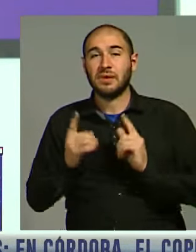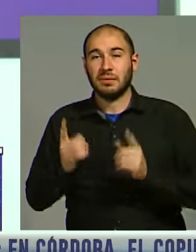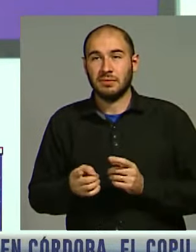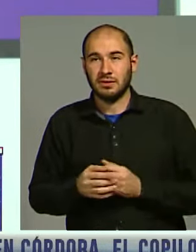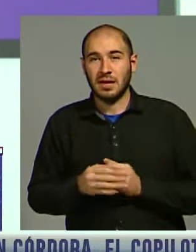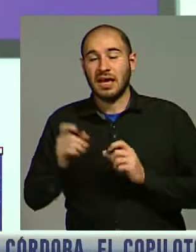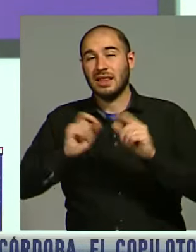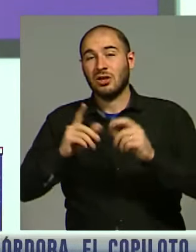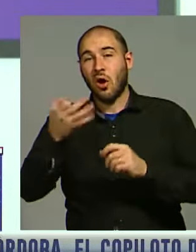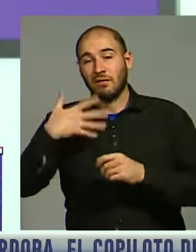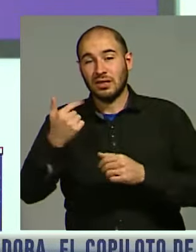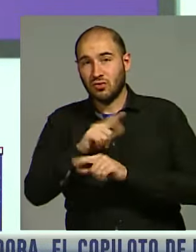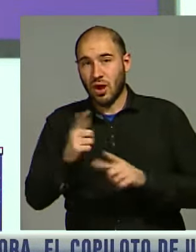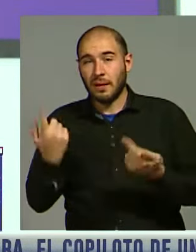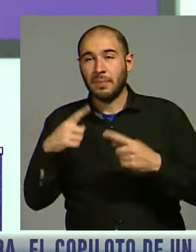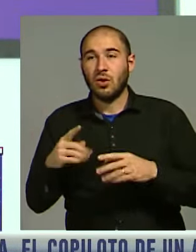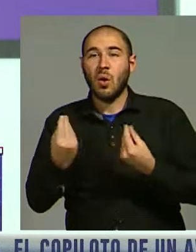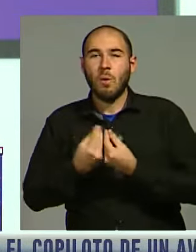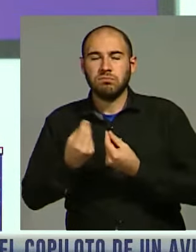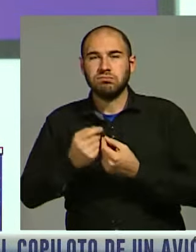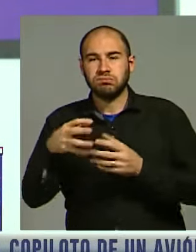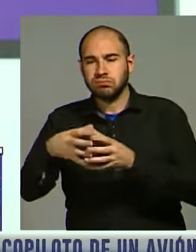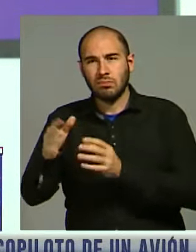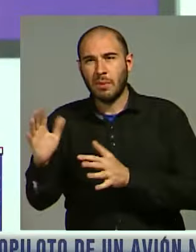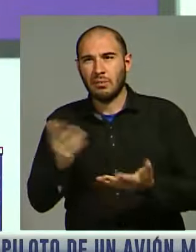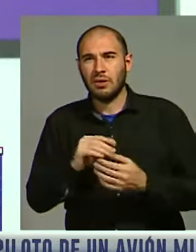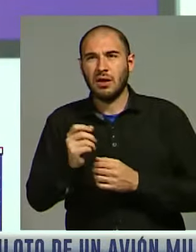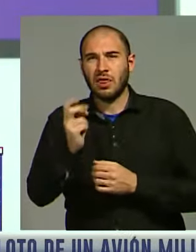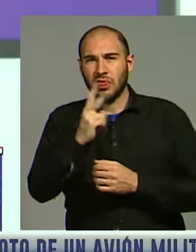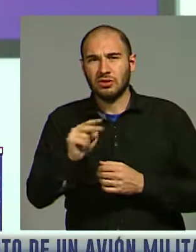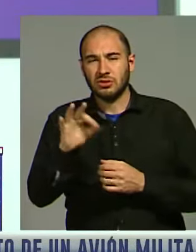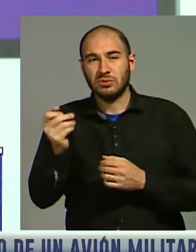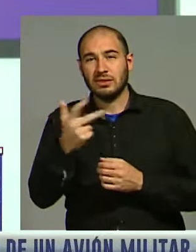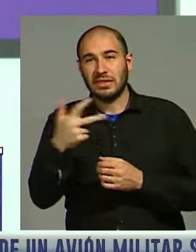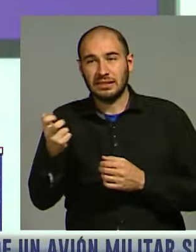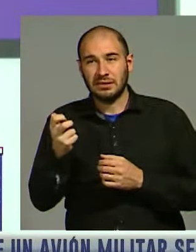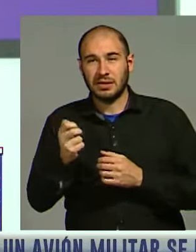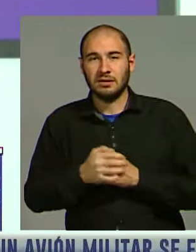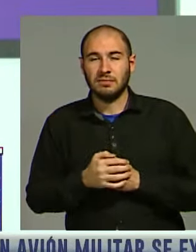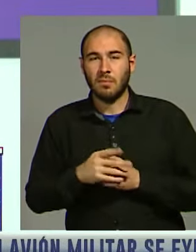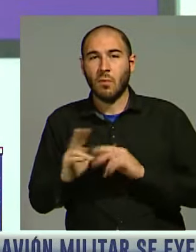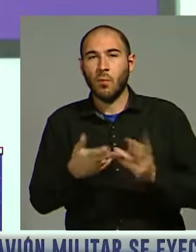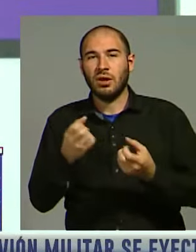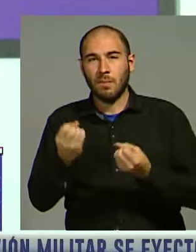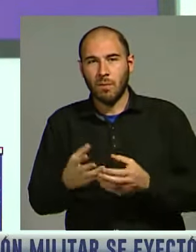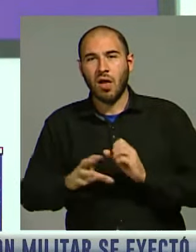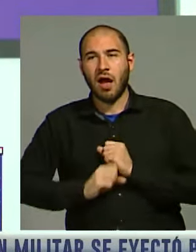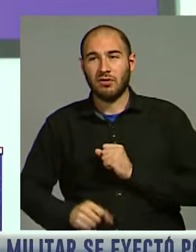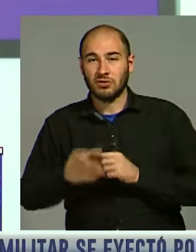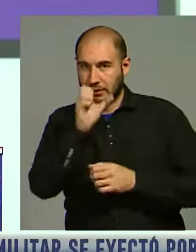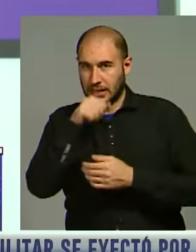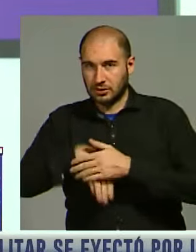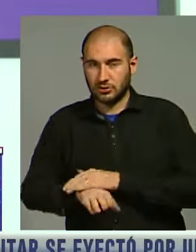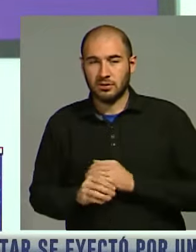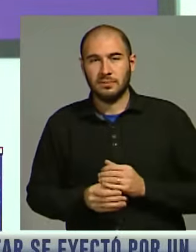tampoco hay cifras oficiales sobre esto, pero muchas organizaciones estiman que son entre 150 y 300 las muertes por causas de abortos clandestinos.